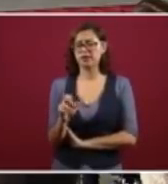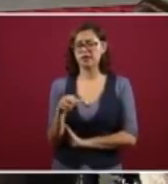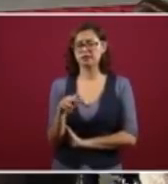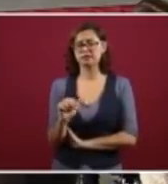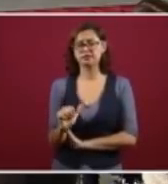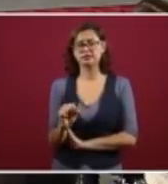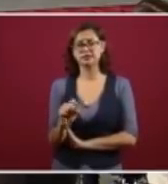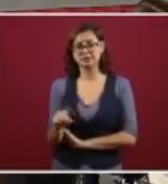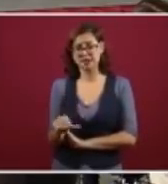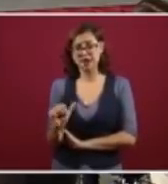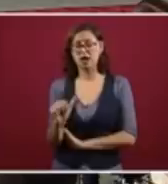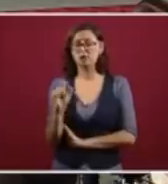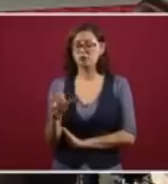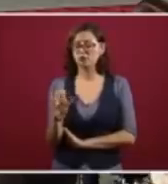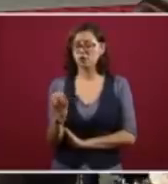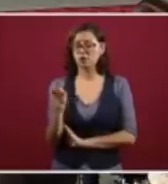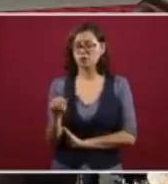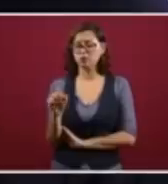www.reconstruyendoesperanza.gob.mx.